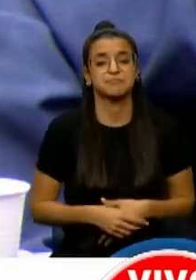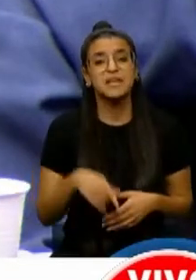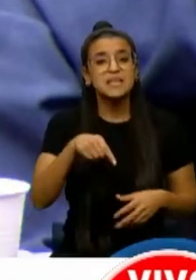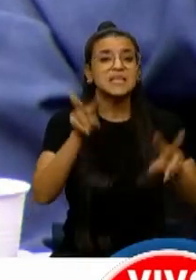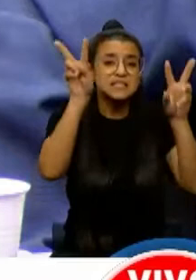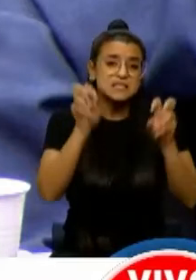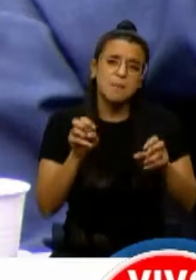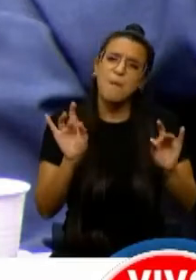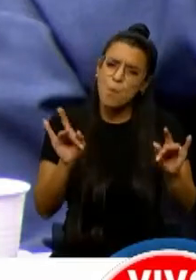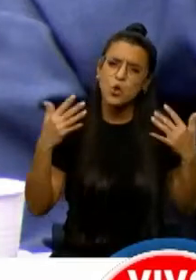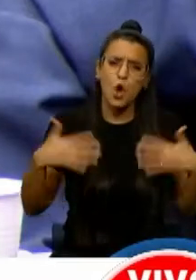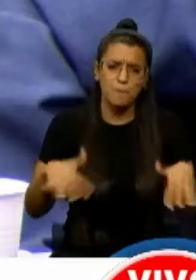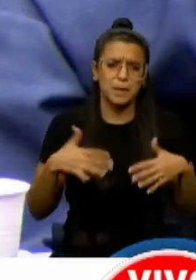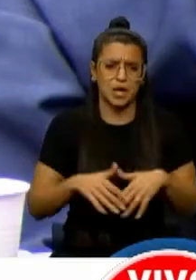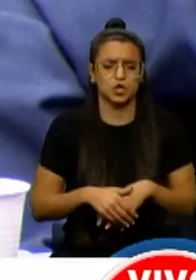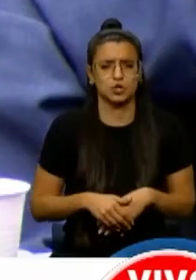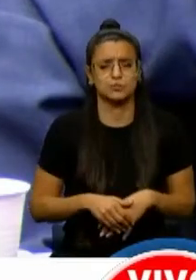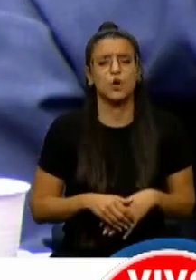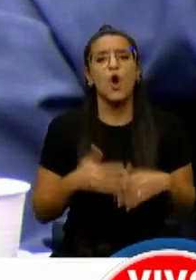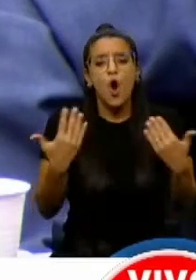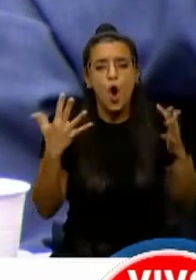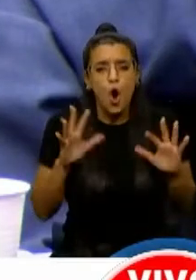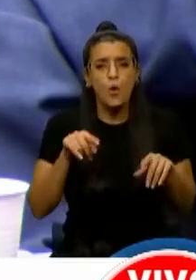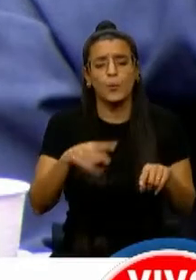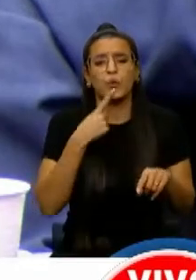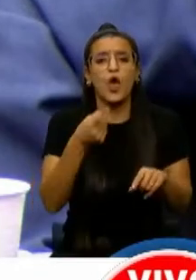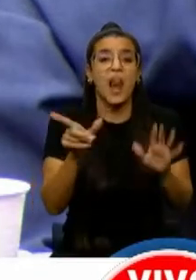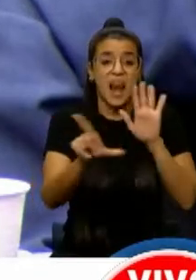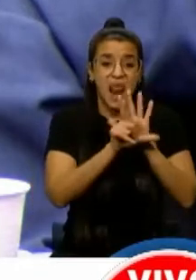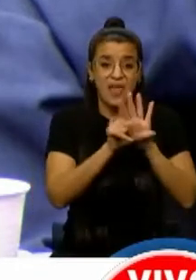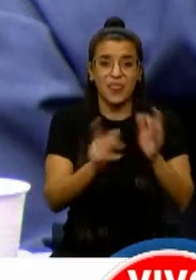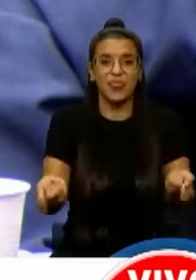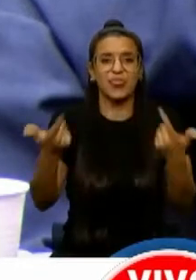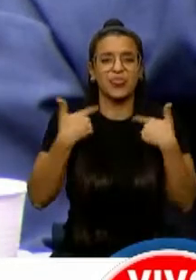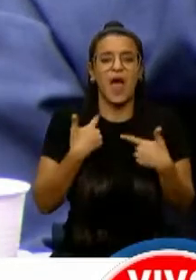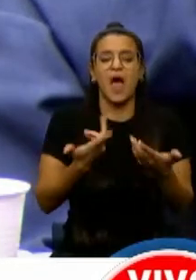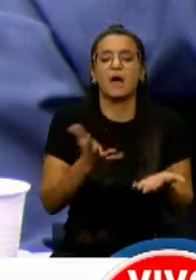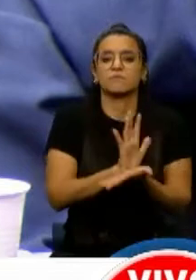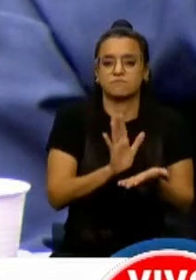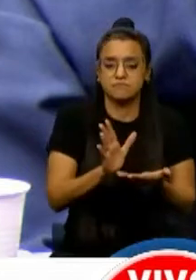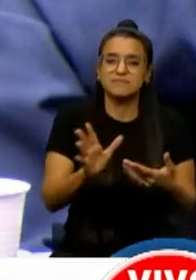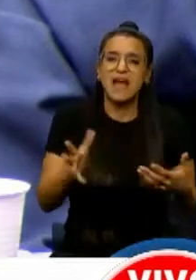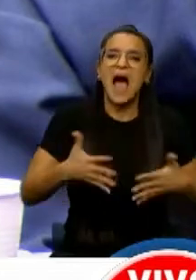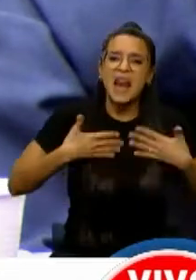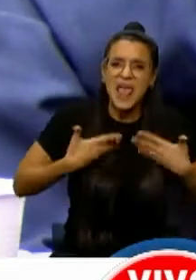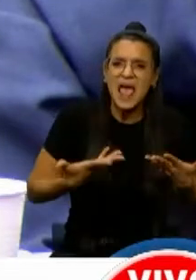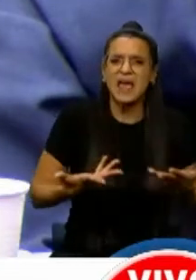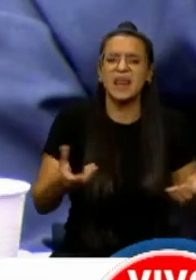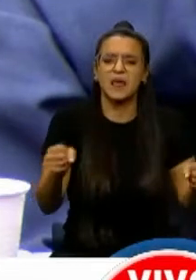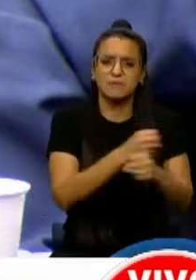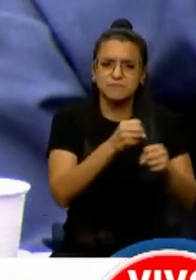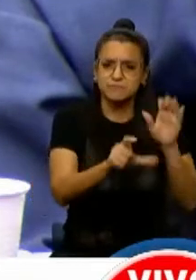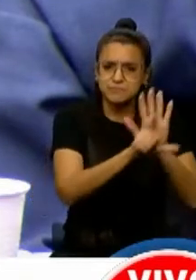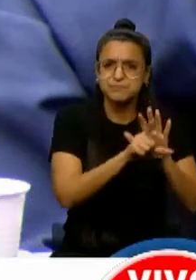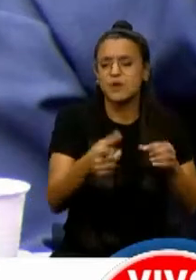Este tema es muy complejo. Obviamente que con esta ley que nos da mucha alegría sancionar y que me alegra que va a salir lo más probable